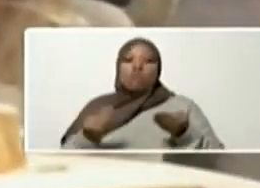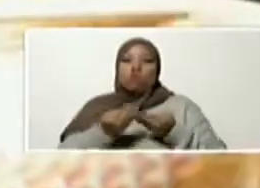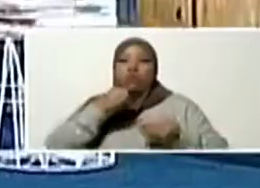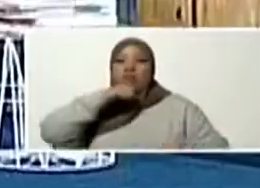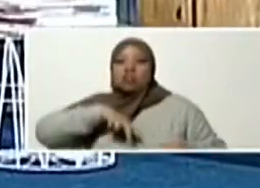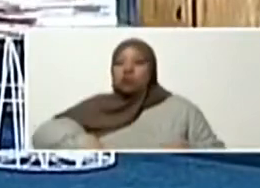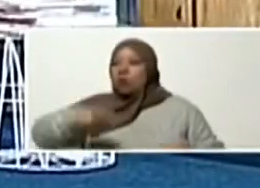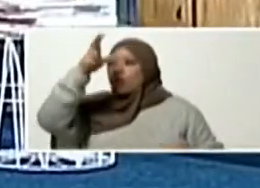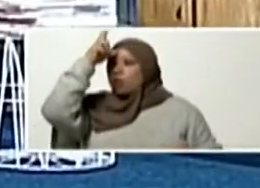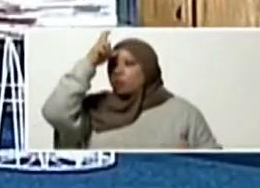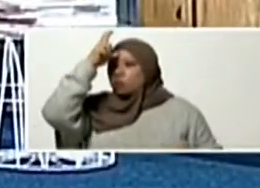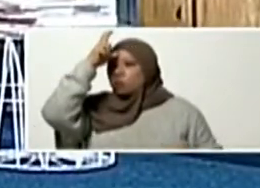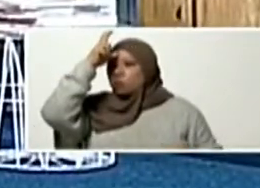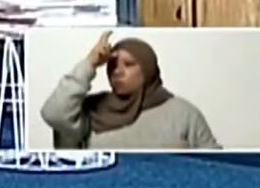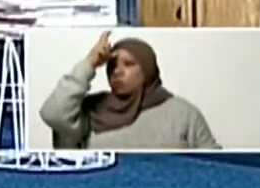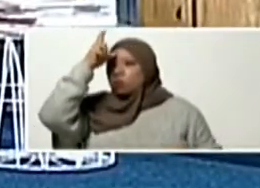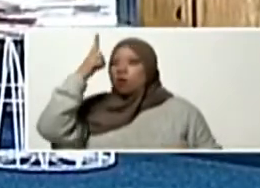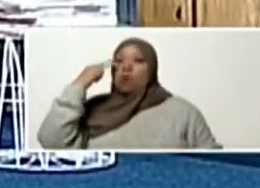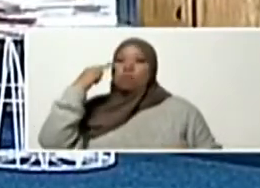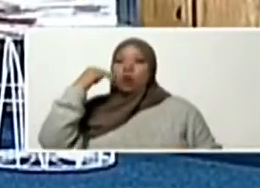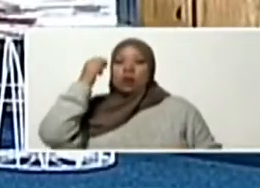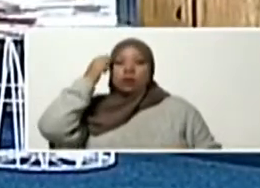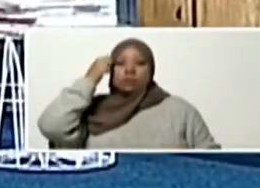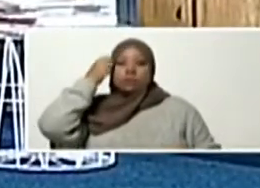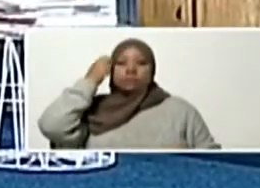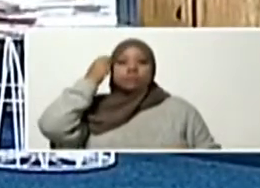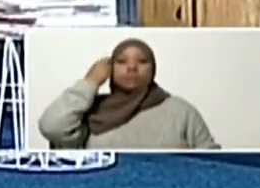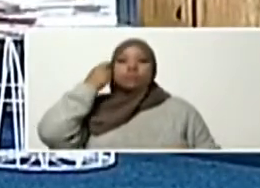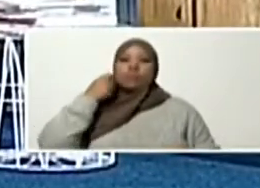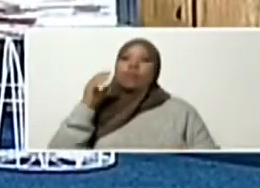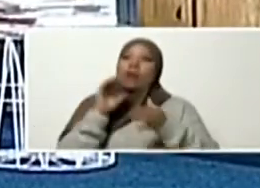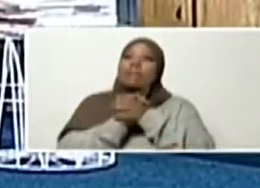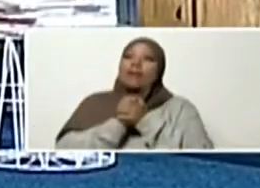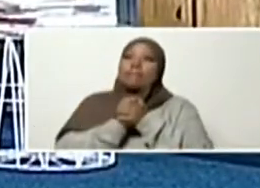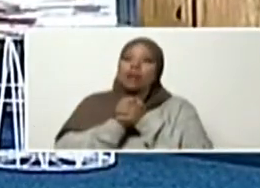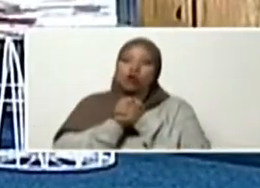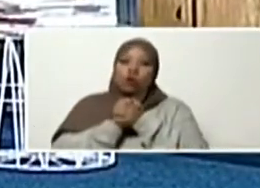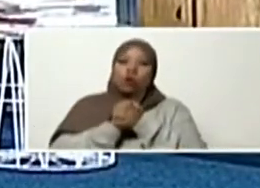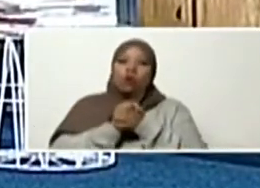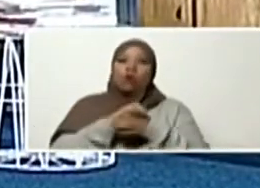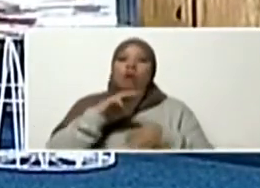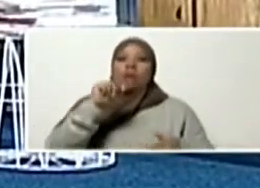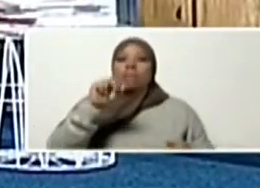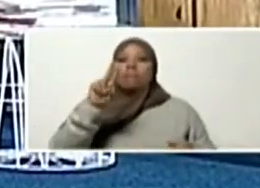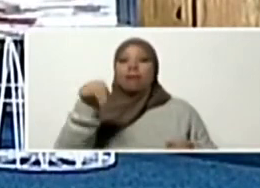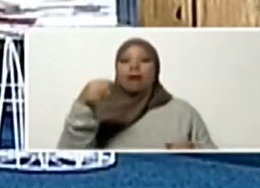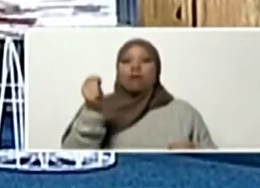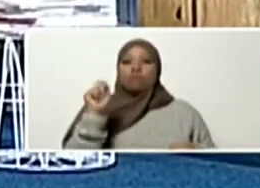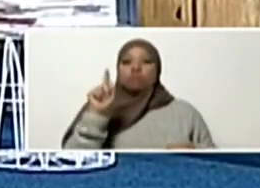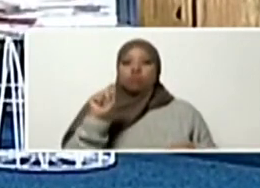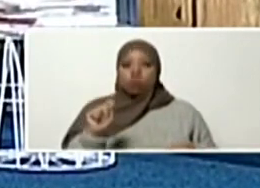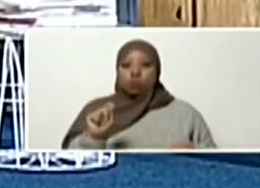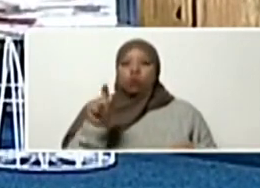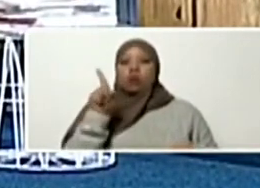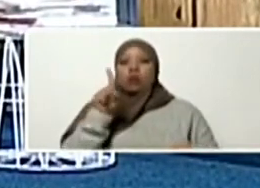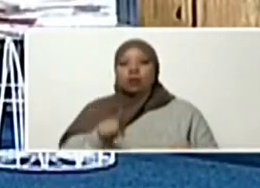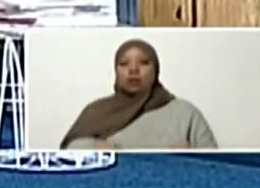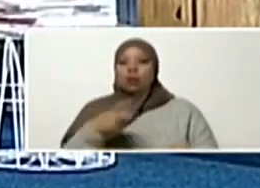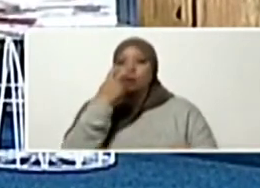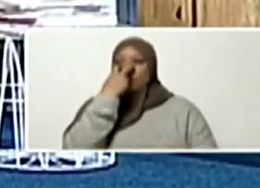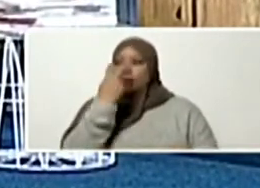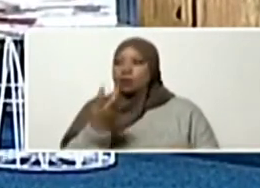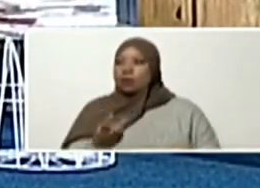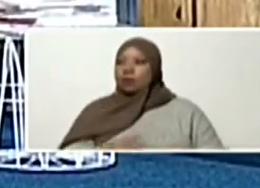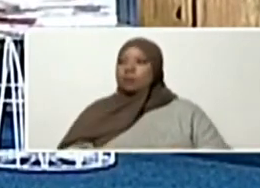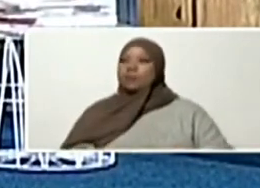mi amigo. Ahí está Mamuk al lado mío. Mi amigo Mamuk estaba, porque quitaron la imagen. Gracias, Alfred